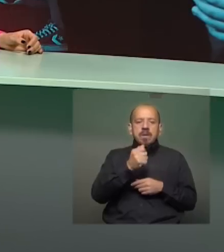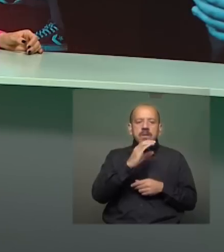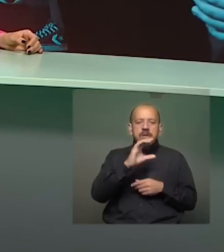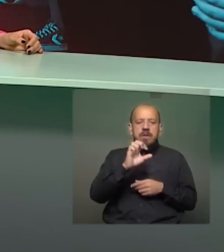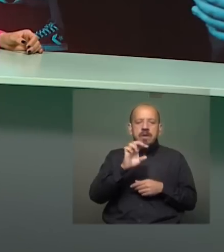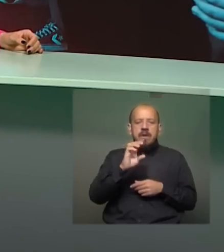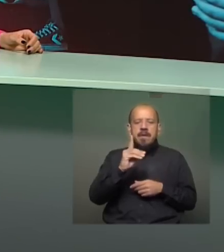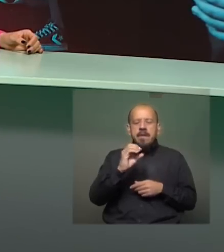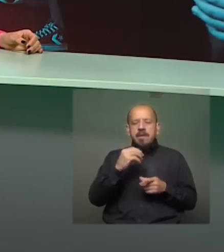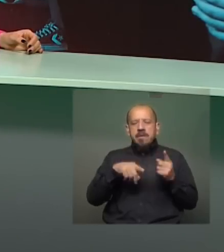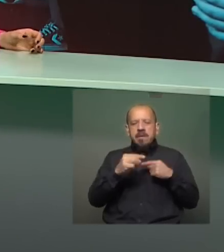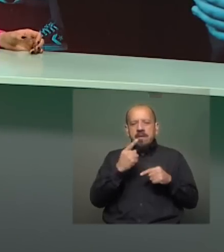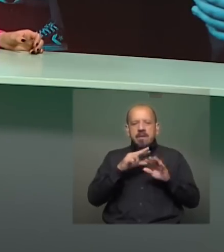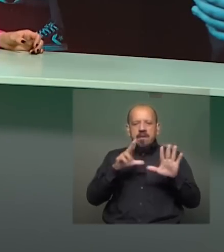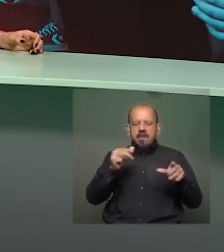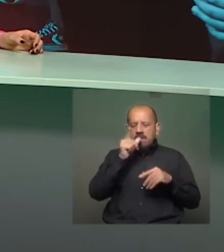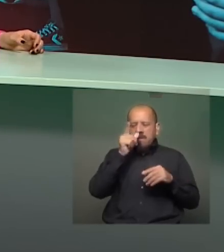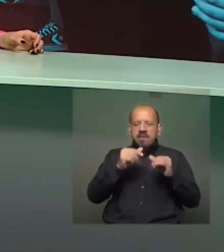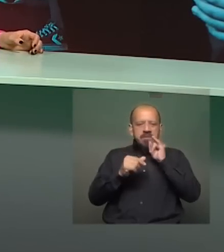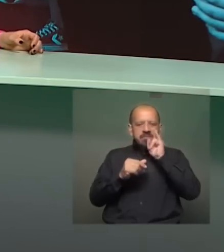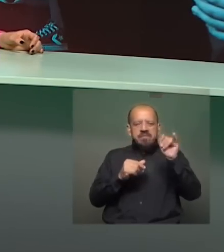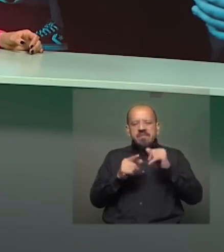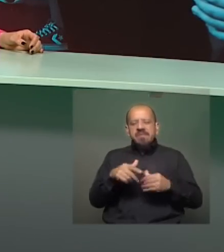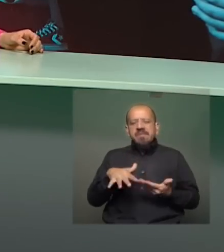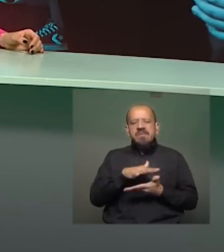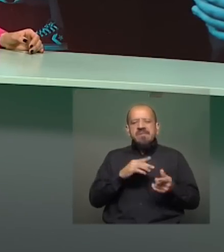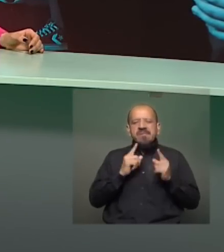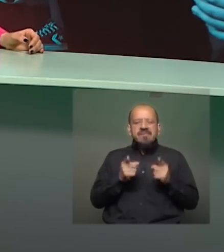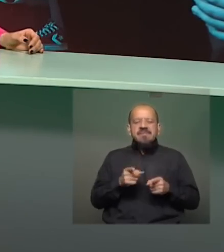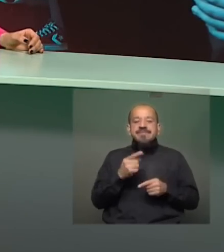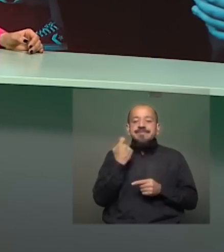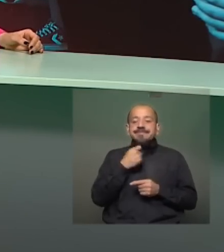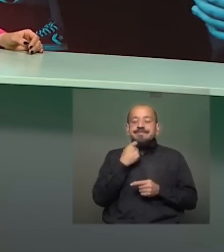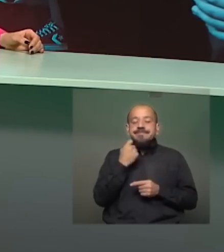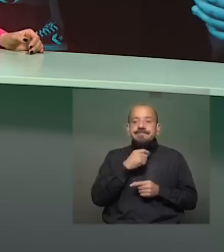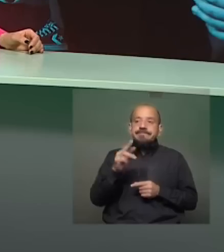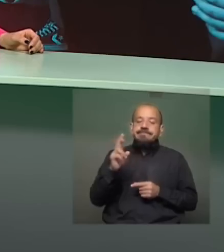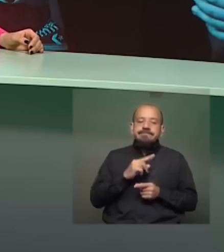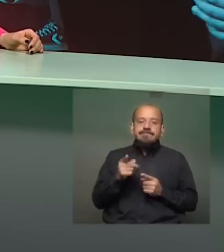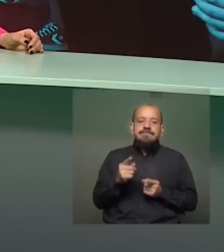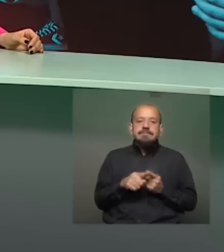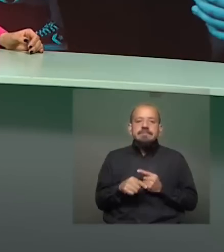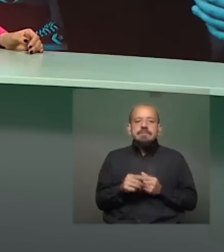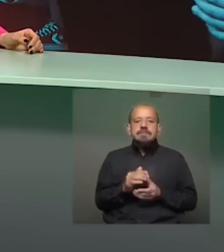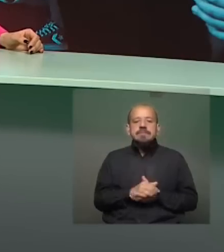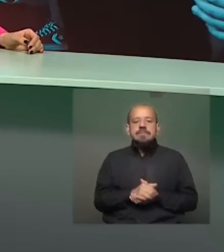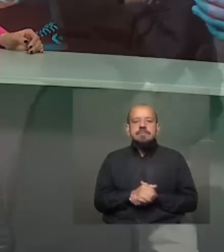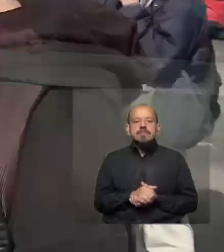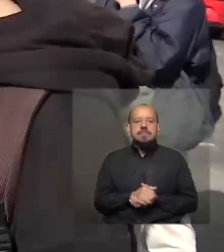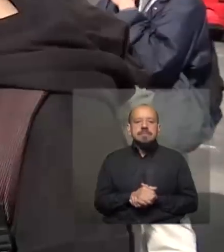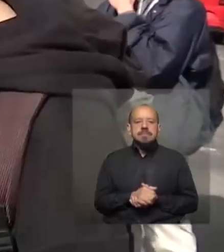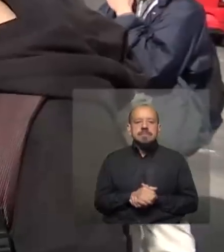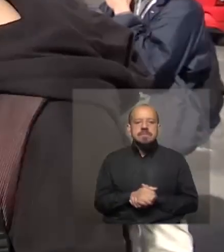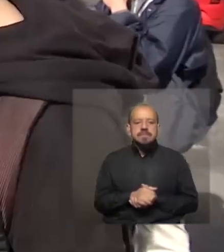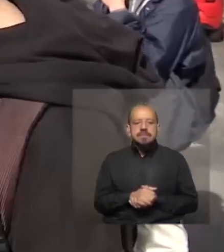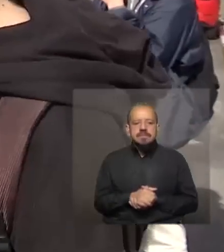de 18 de julio denunciaron esta situación que vos mencionabas y también la falta de respuestas ante sus reclamos